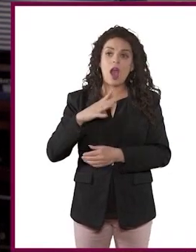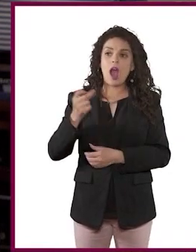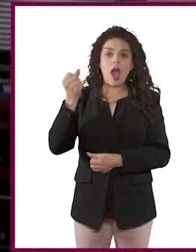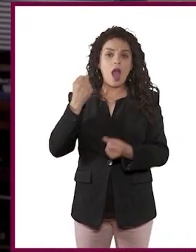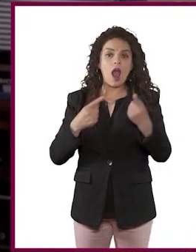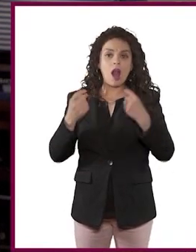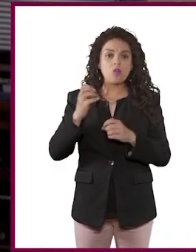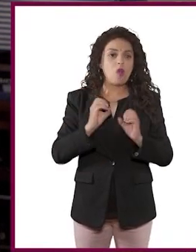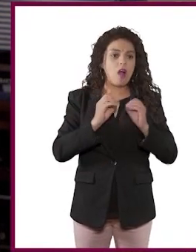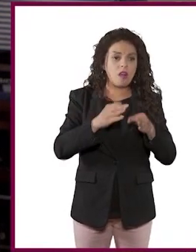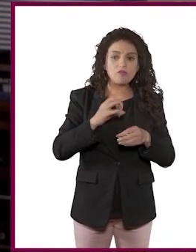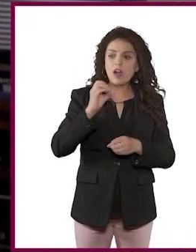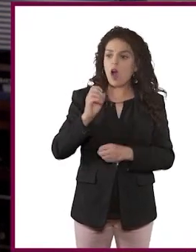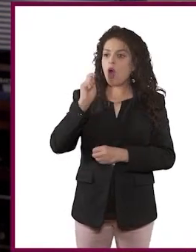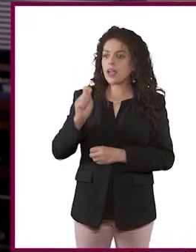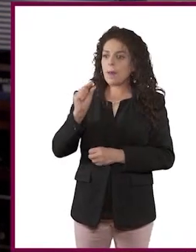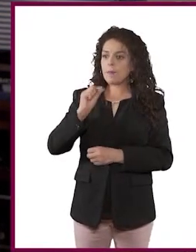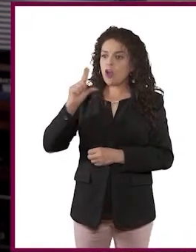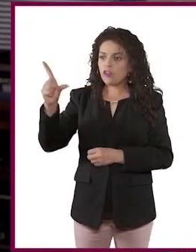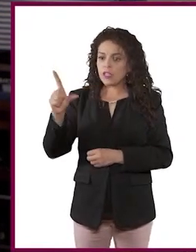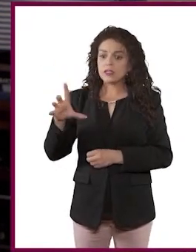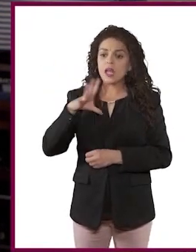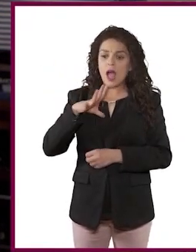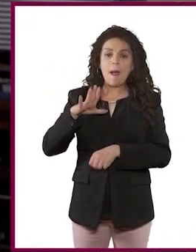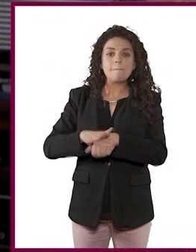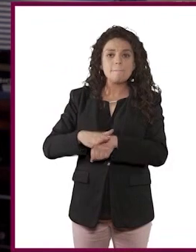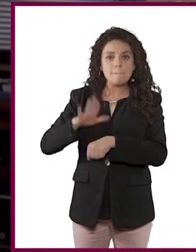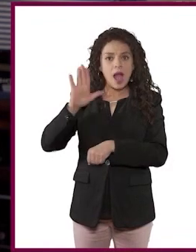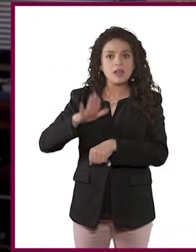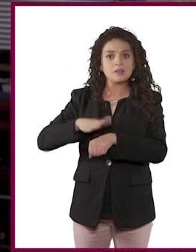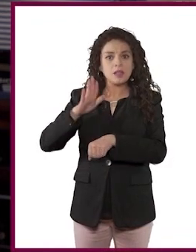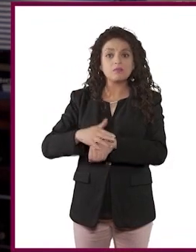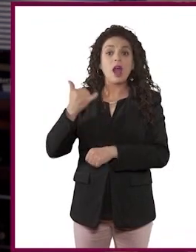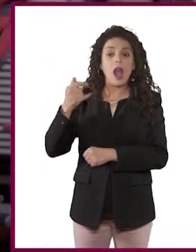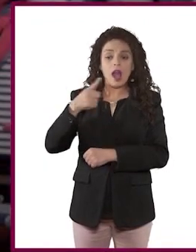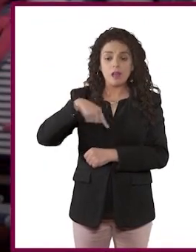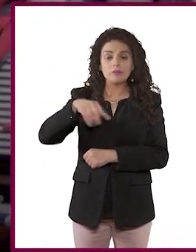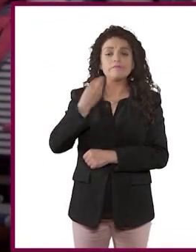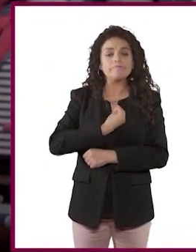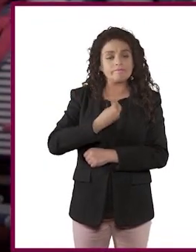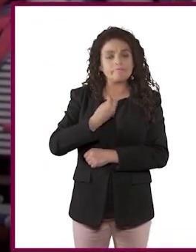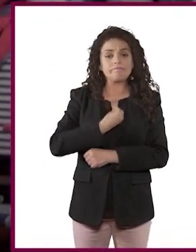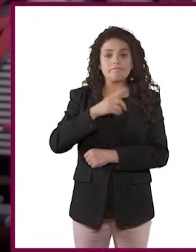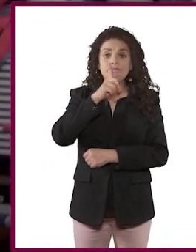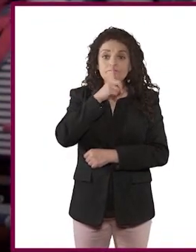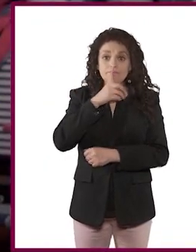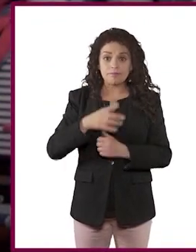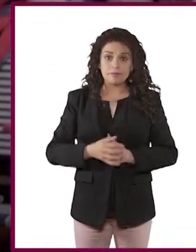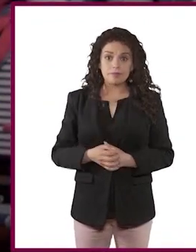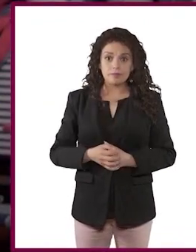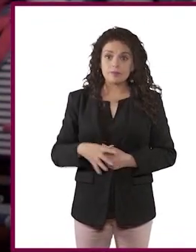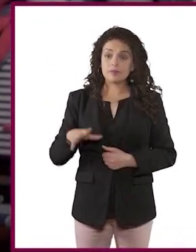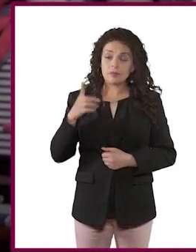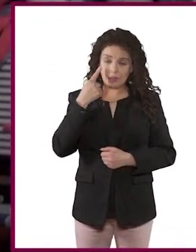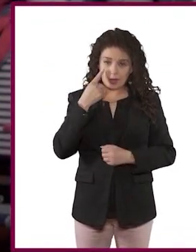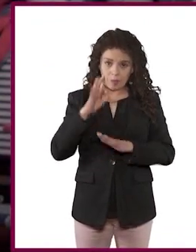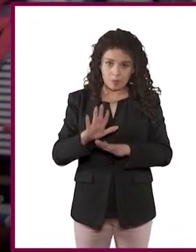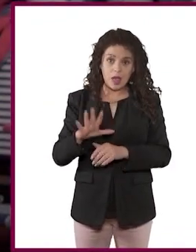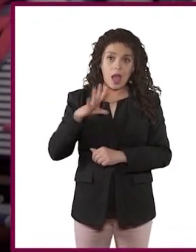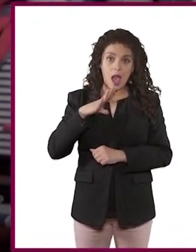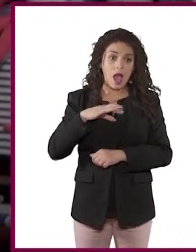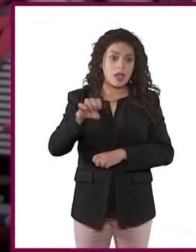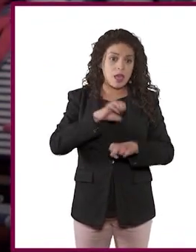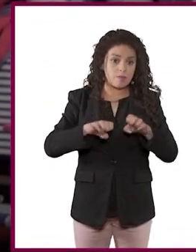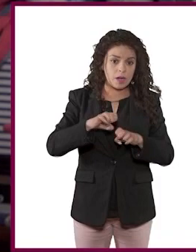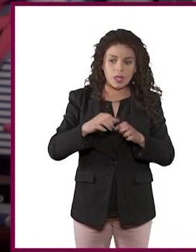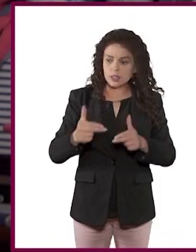y profesiones donde es más común y tolerada. Veamos. Hay características de las empresas,